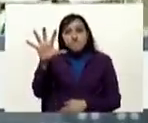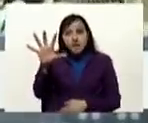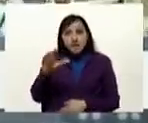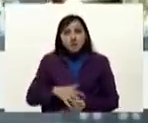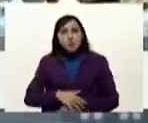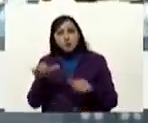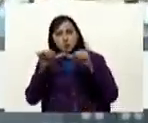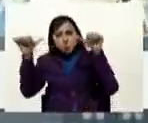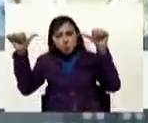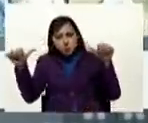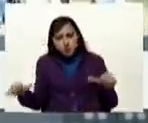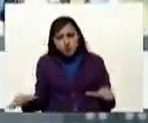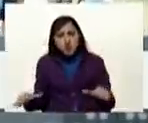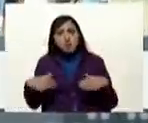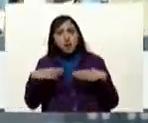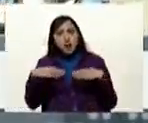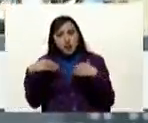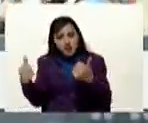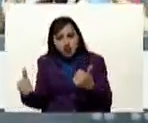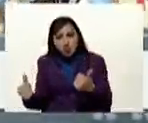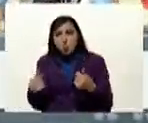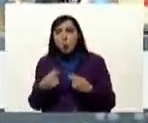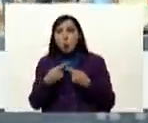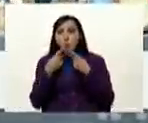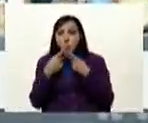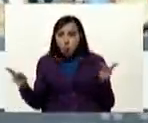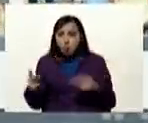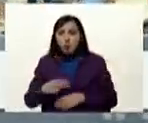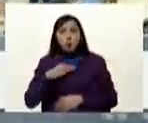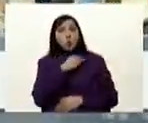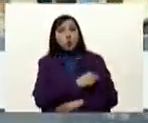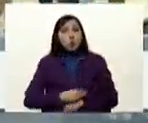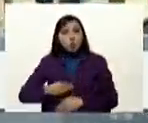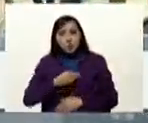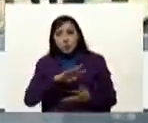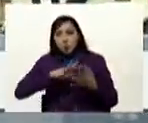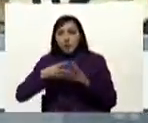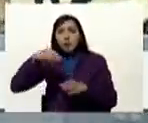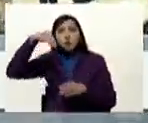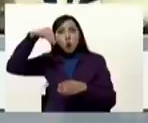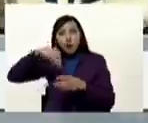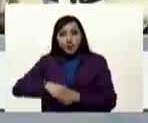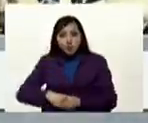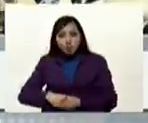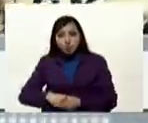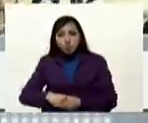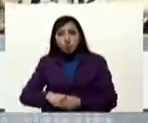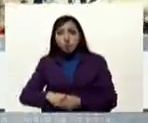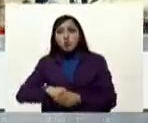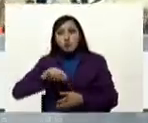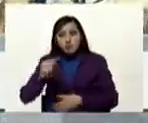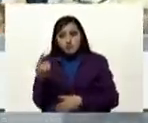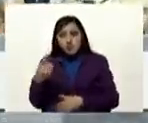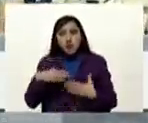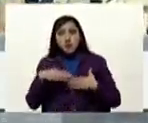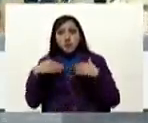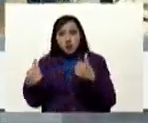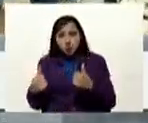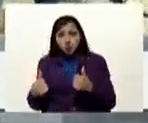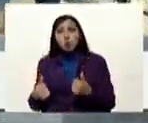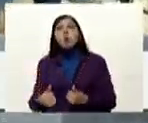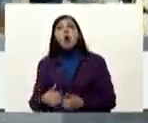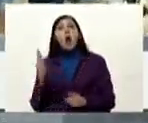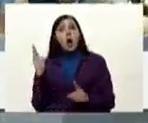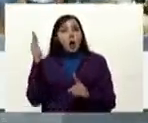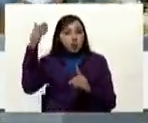un sistema público de salud, con una misión Barrio Adentro de salud primaria, puede plantearse estas